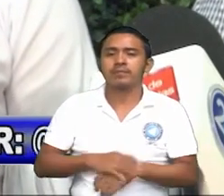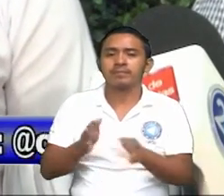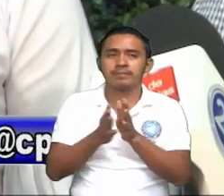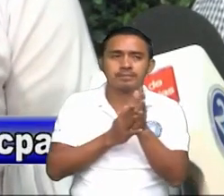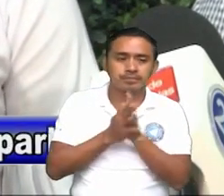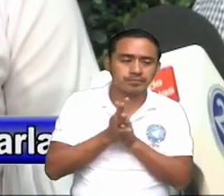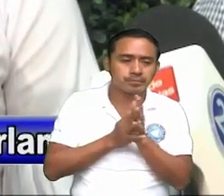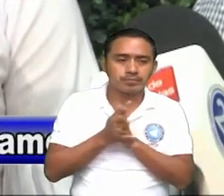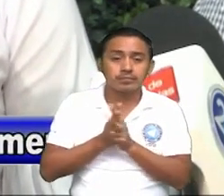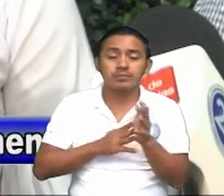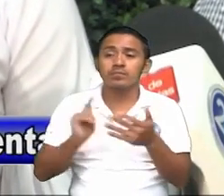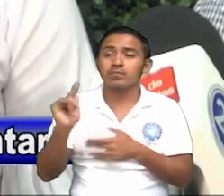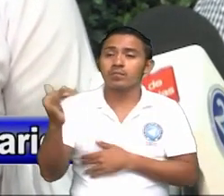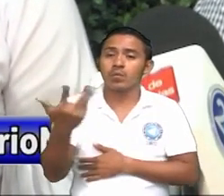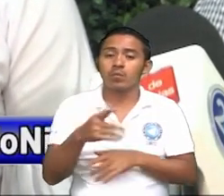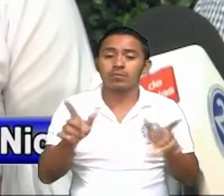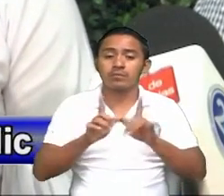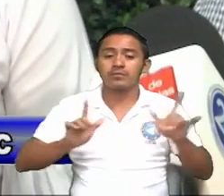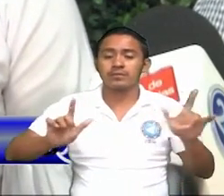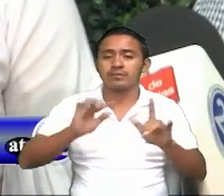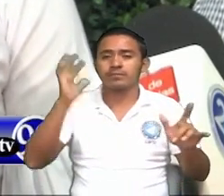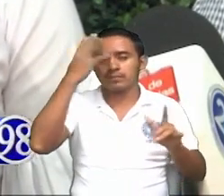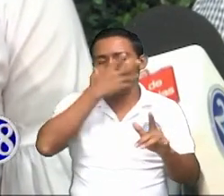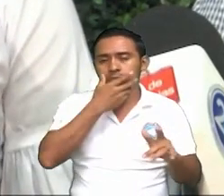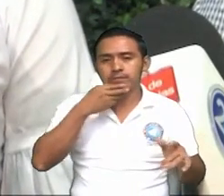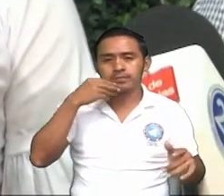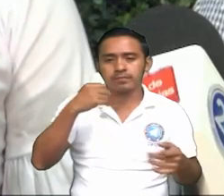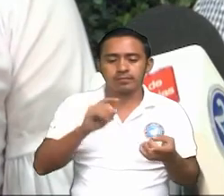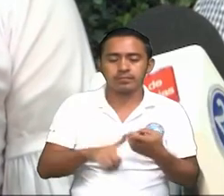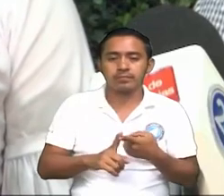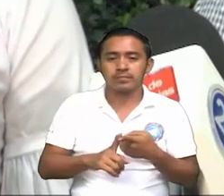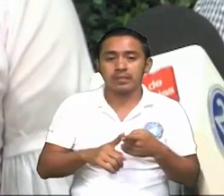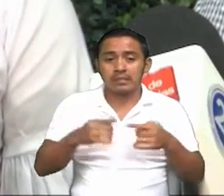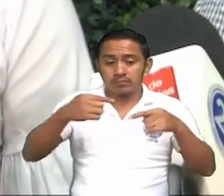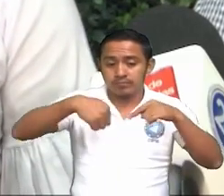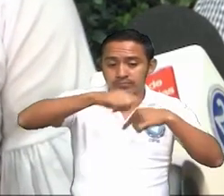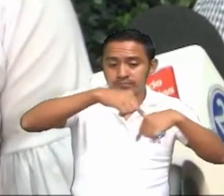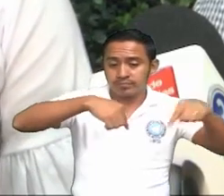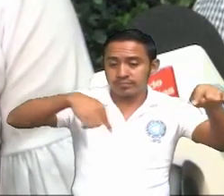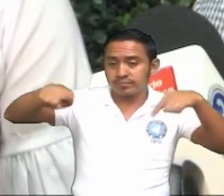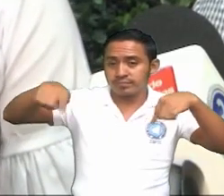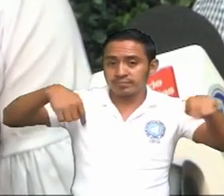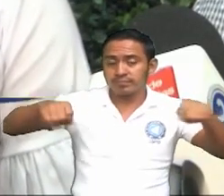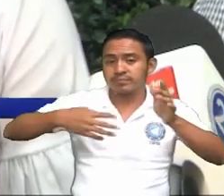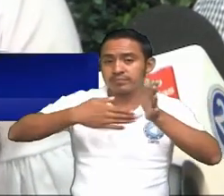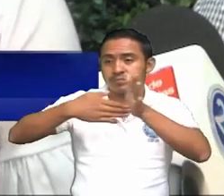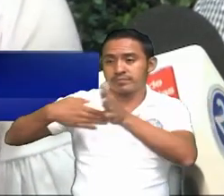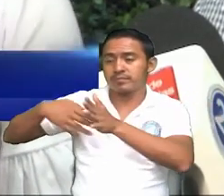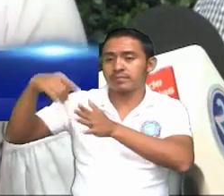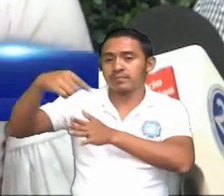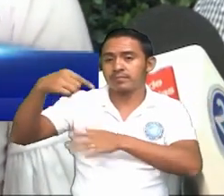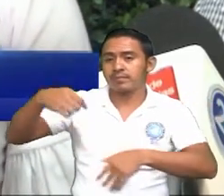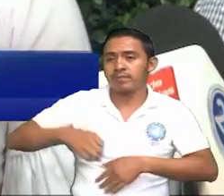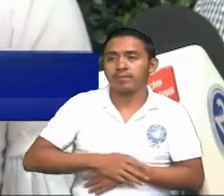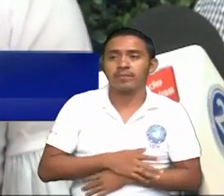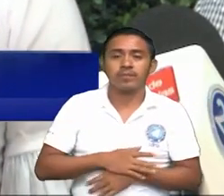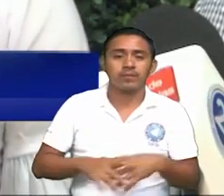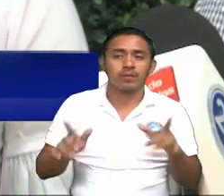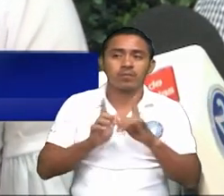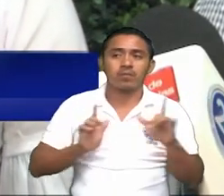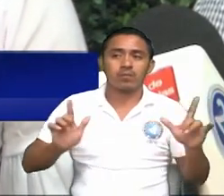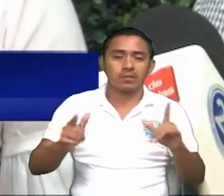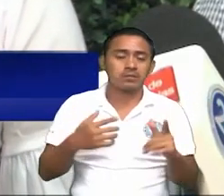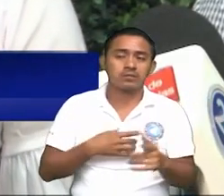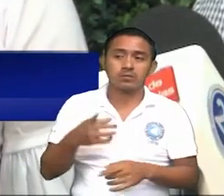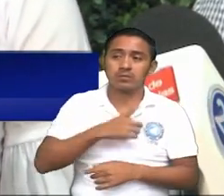disfrutar de todas las bellezas naturales que tenemos, las rutas turísticas que ofrecemos en este espacio que Dios